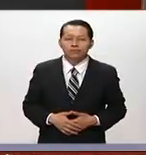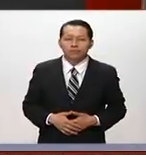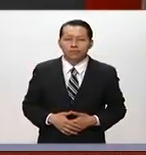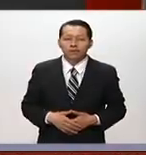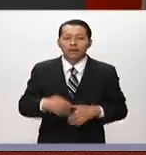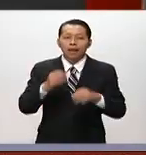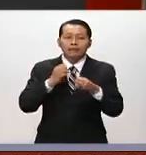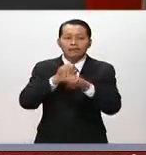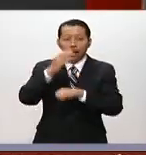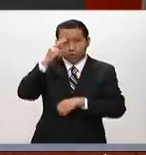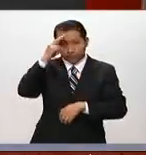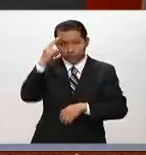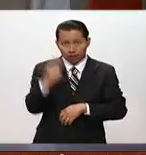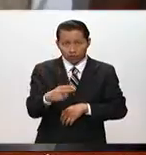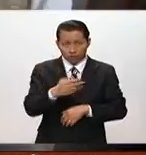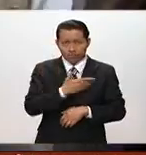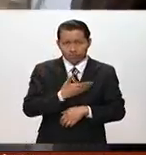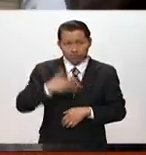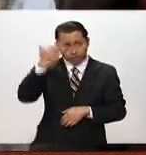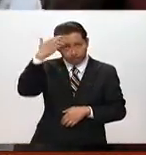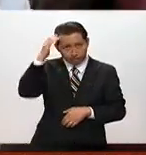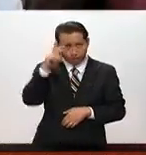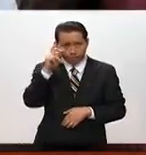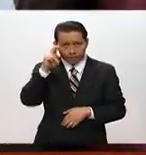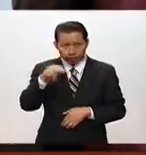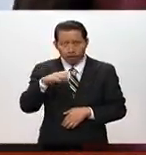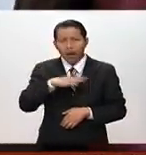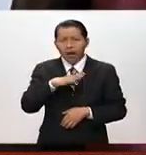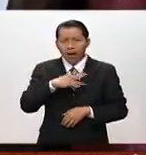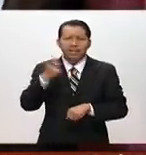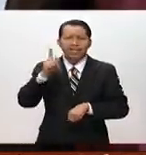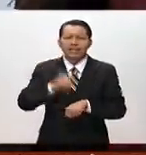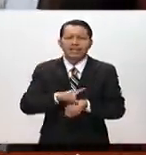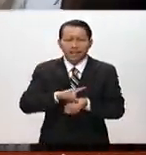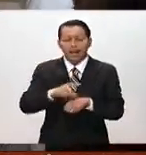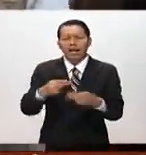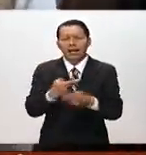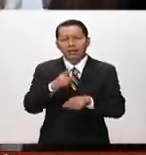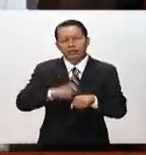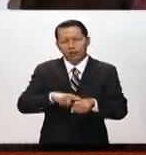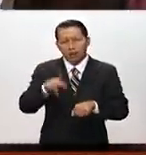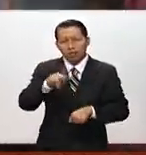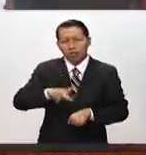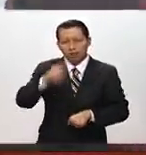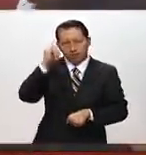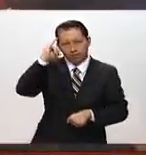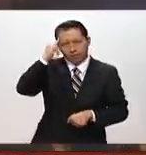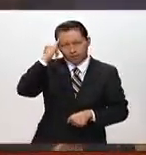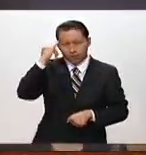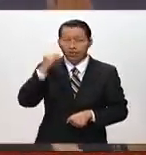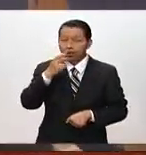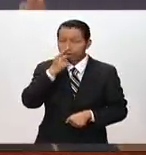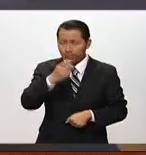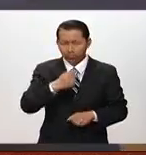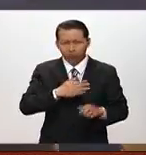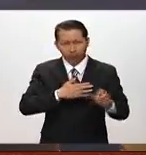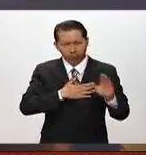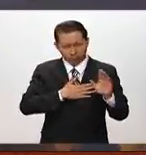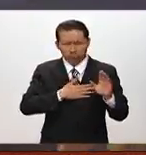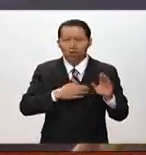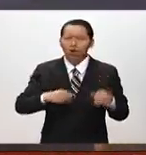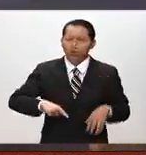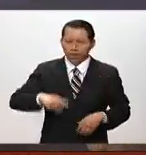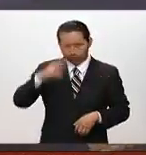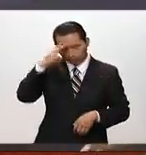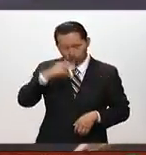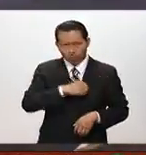En el Estado de México, el presidente Enrique Peña Nieto celebró el Día Internacional de los Pueblos Indígenas. Afirmó que el compromiso de su gobierno es hacer